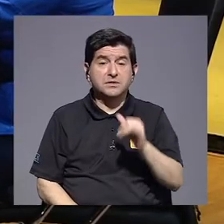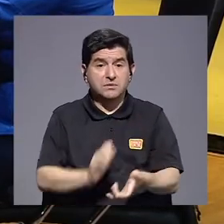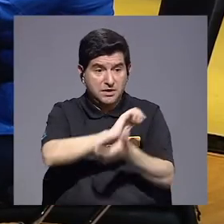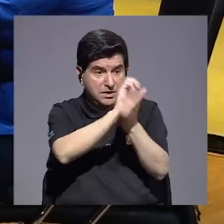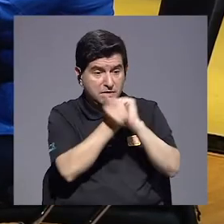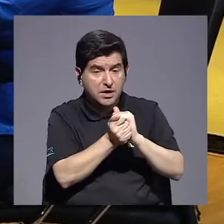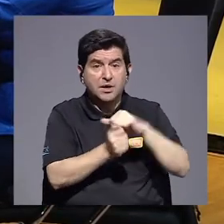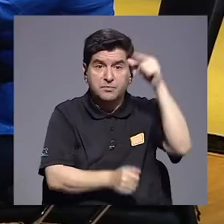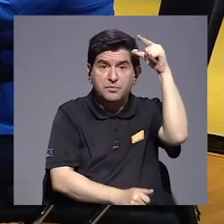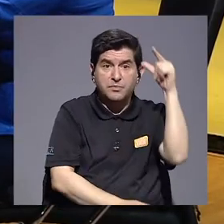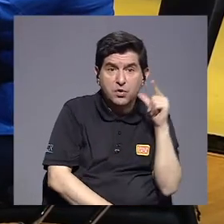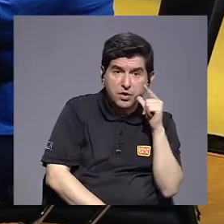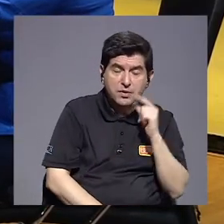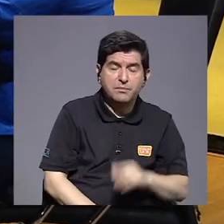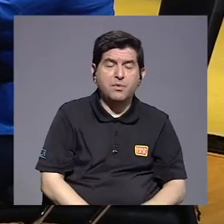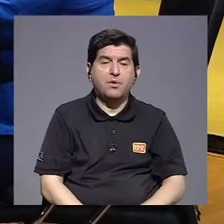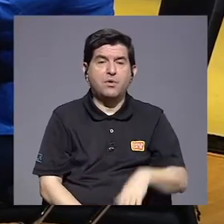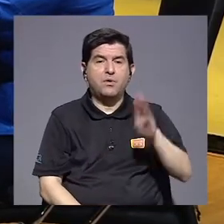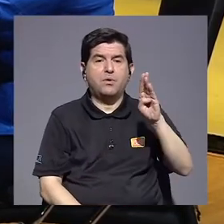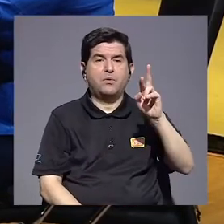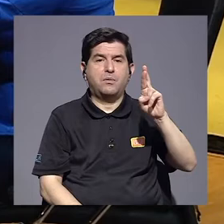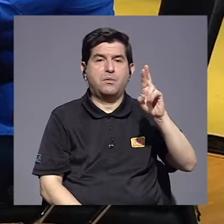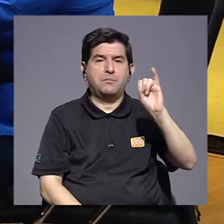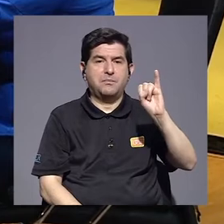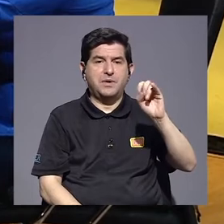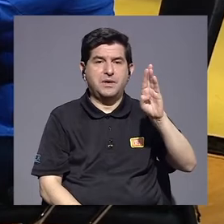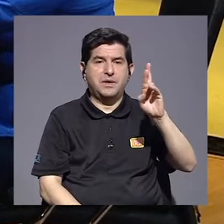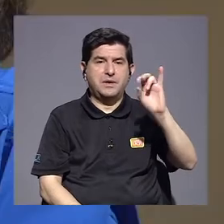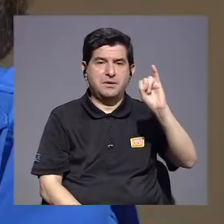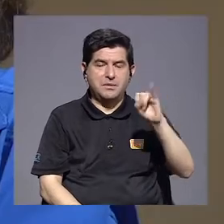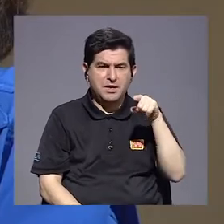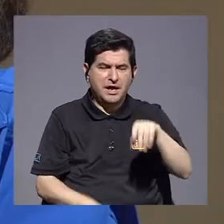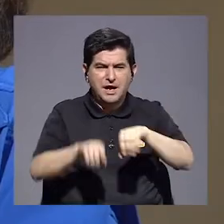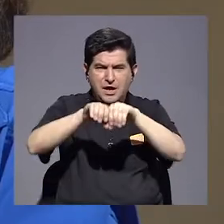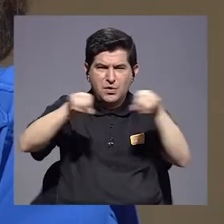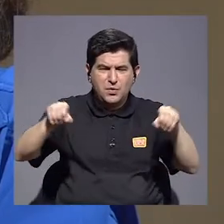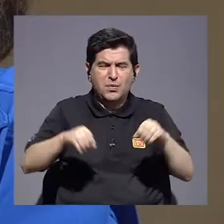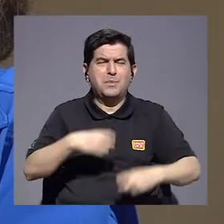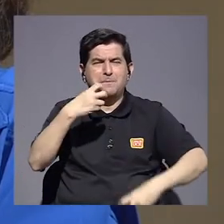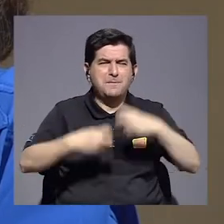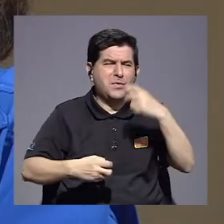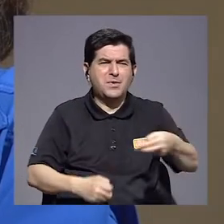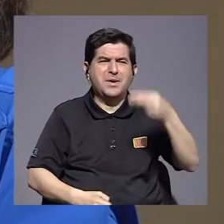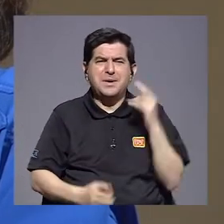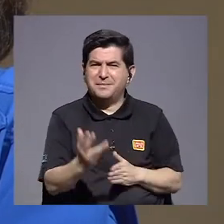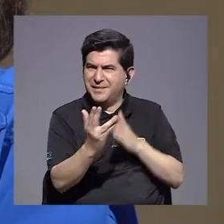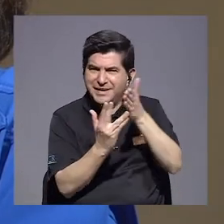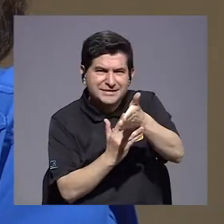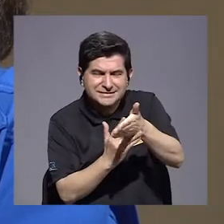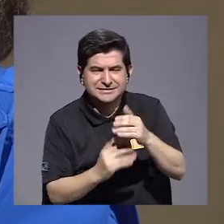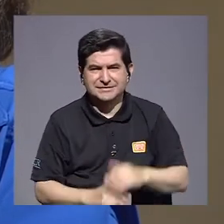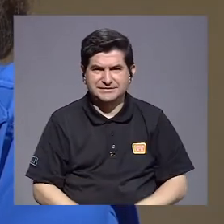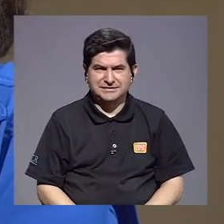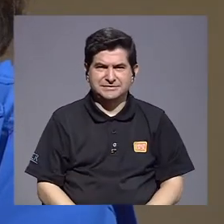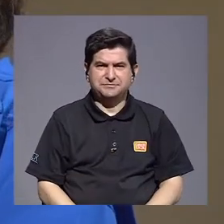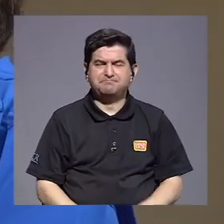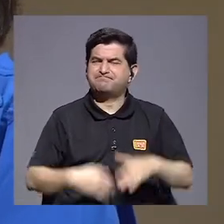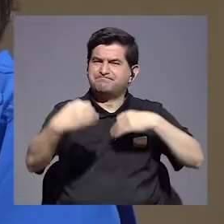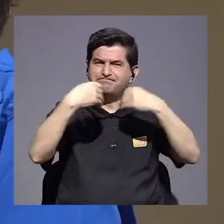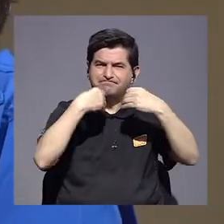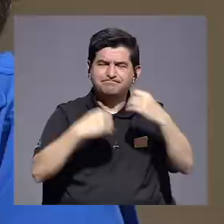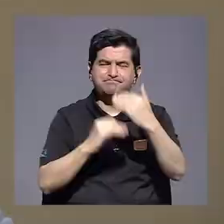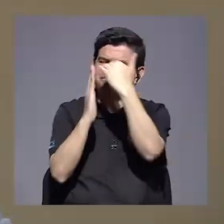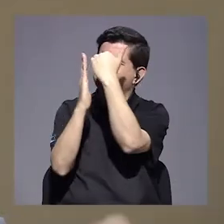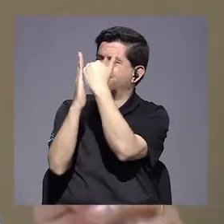en el caso de Limón, en la zona de Bribri, donde el acceso al acueducto ha tenido problemas históricos. ¿Nos puede un poco como dar